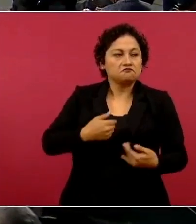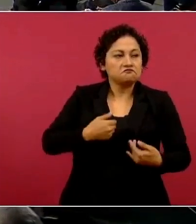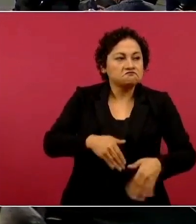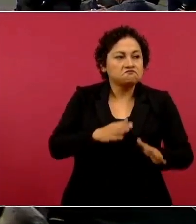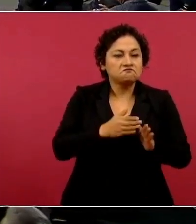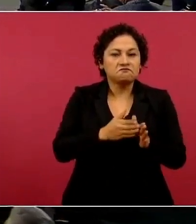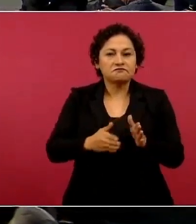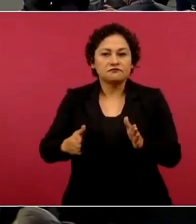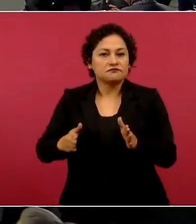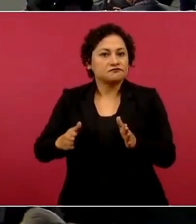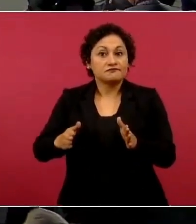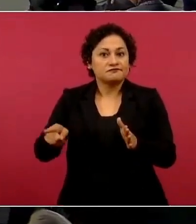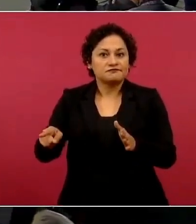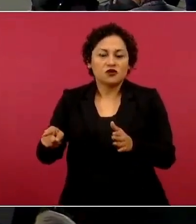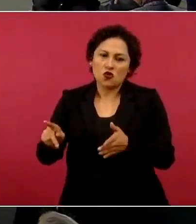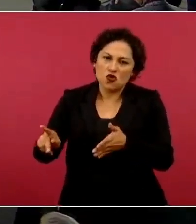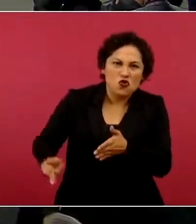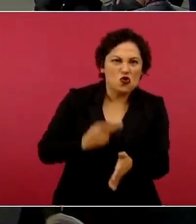retoñan,